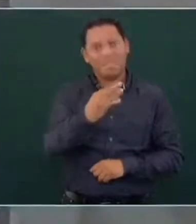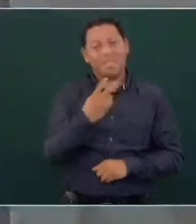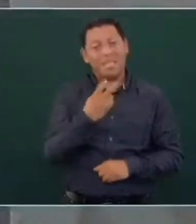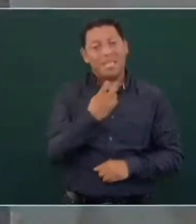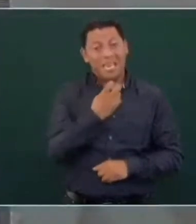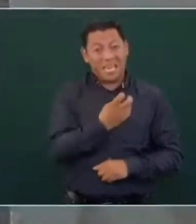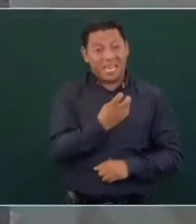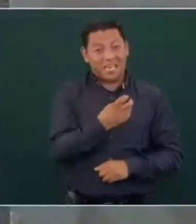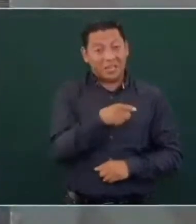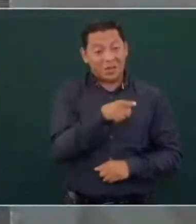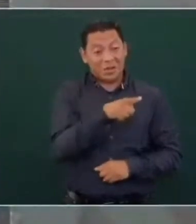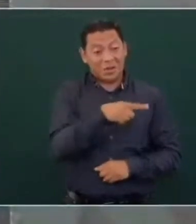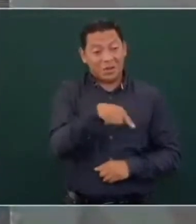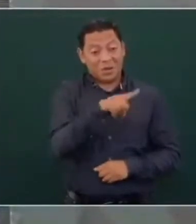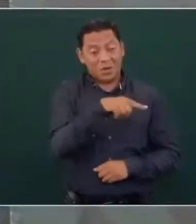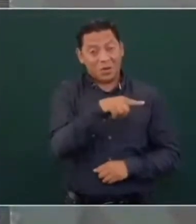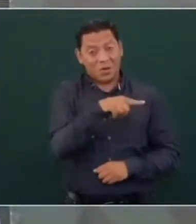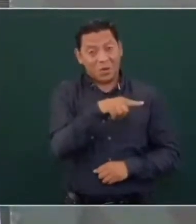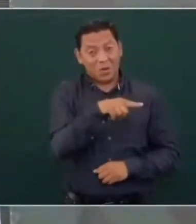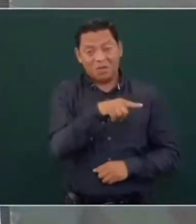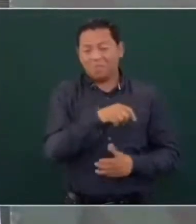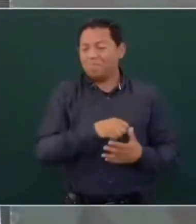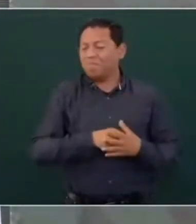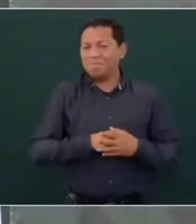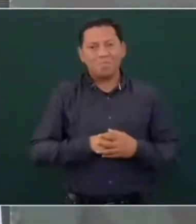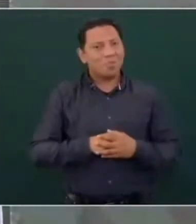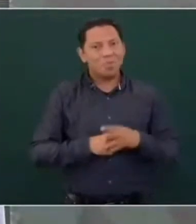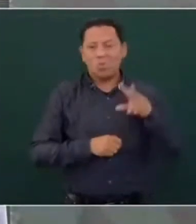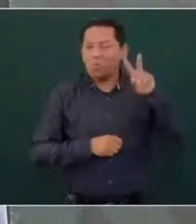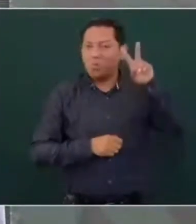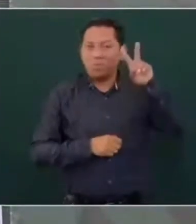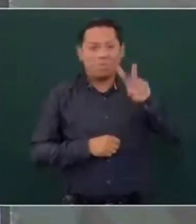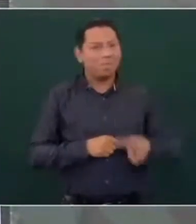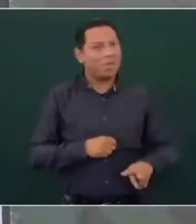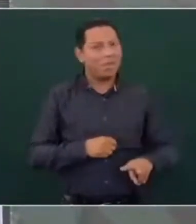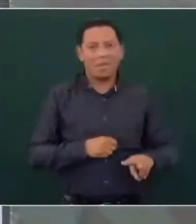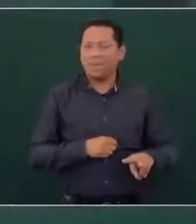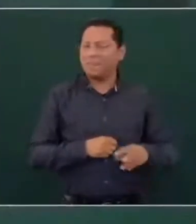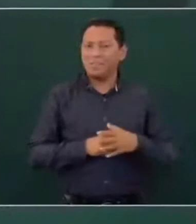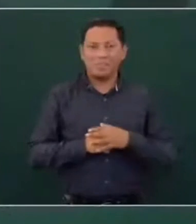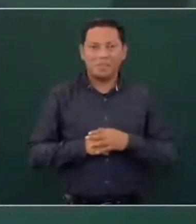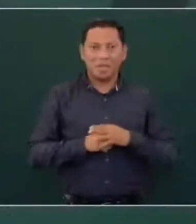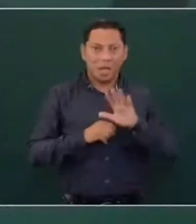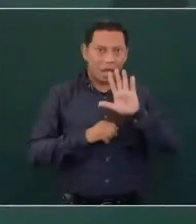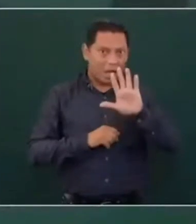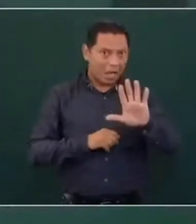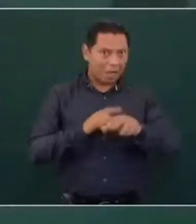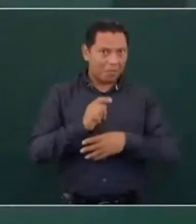Eso es fantasía. La otra cara de la moneda